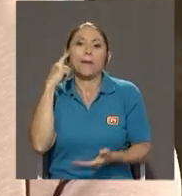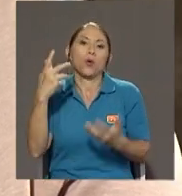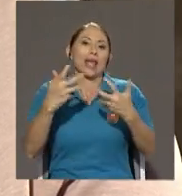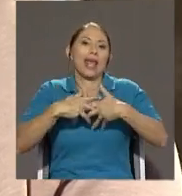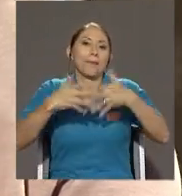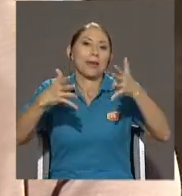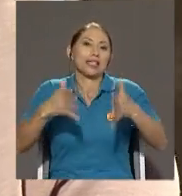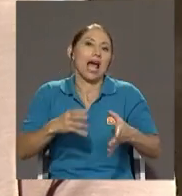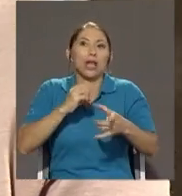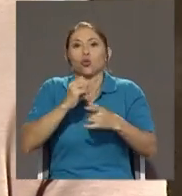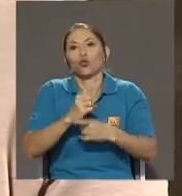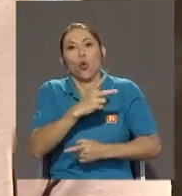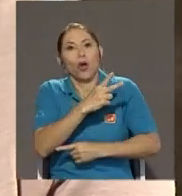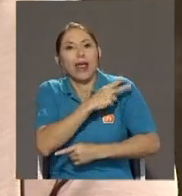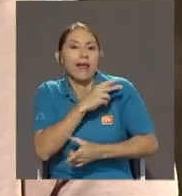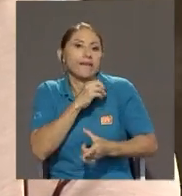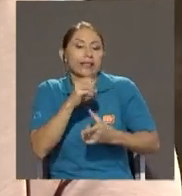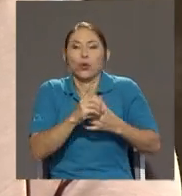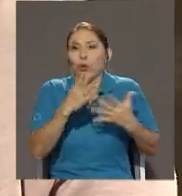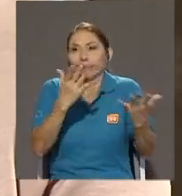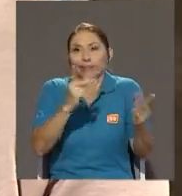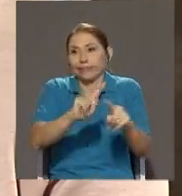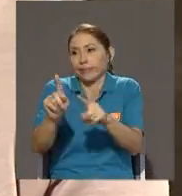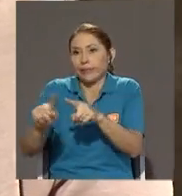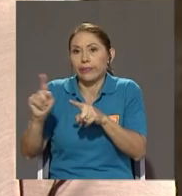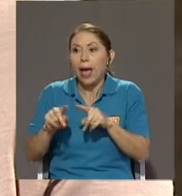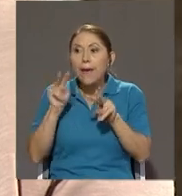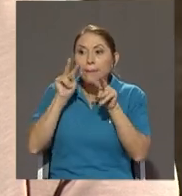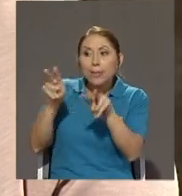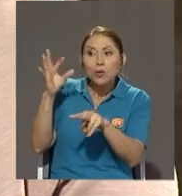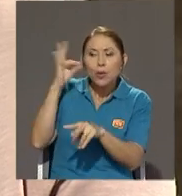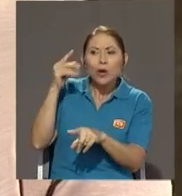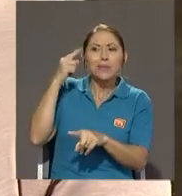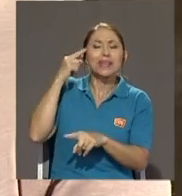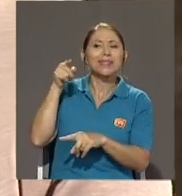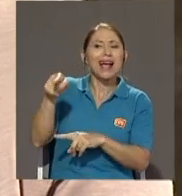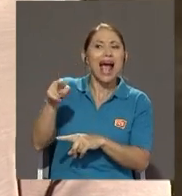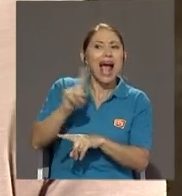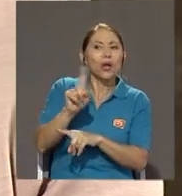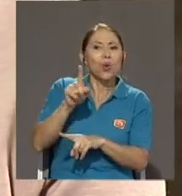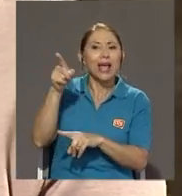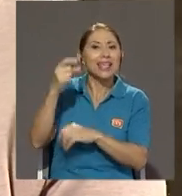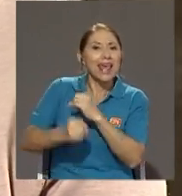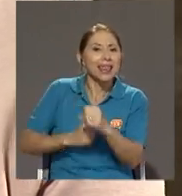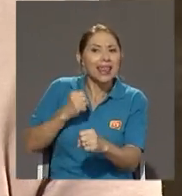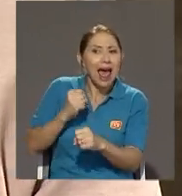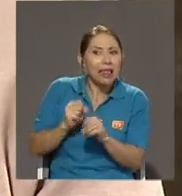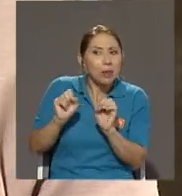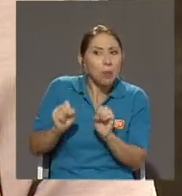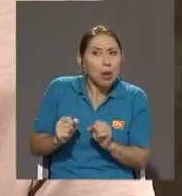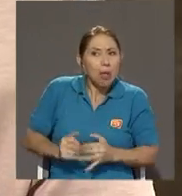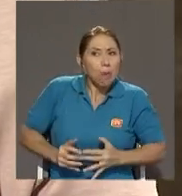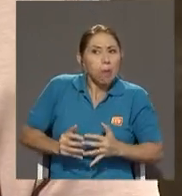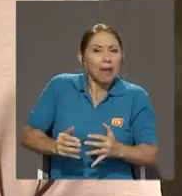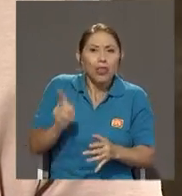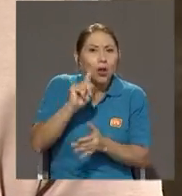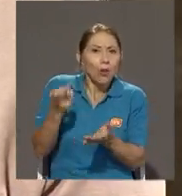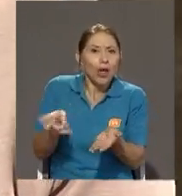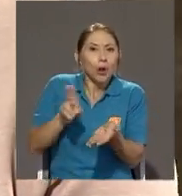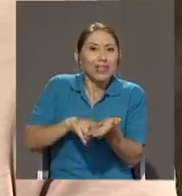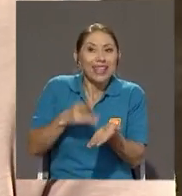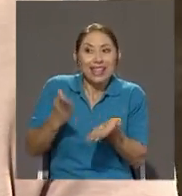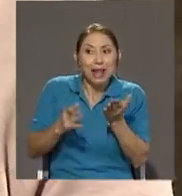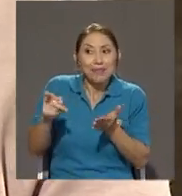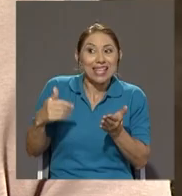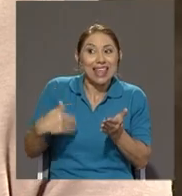los empresarios o las personas que contratan ven una mujer y dicen, no, es que está en edad reproductiva, no la voy a contratar porque probablemente va a quedar